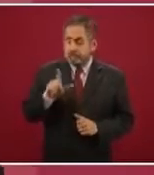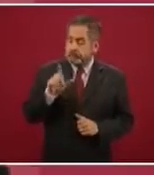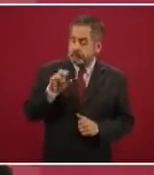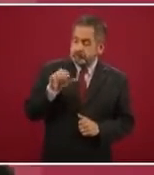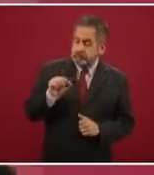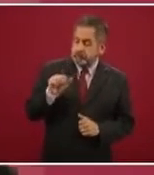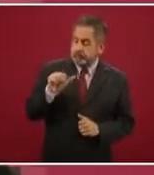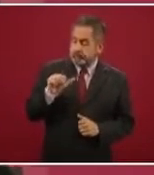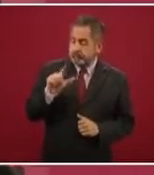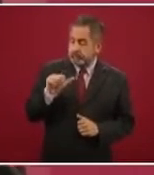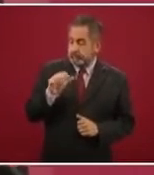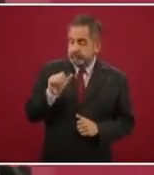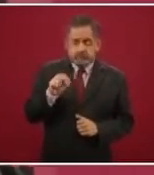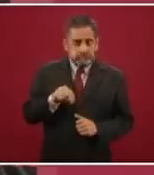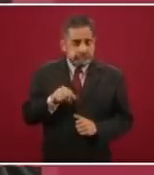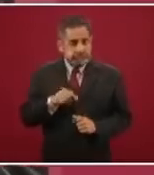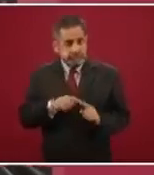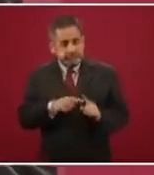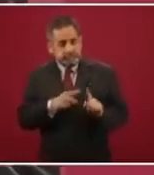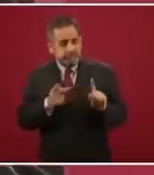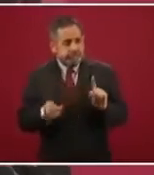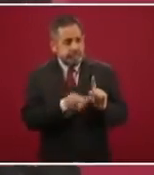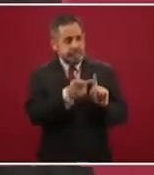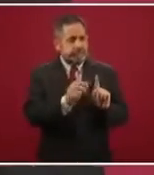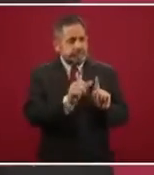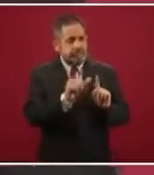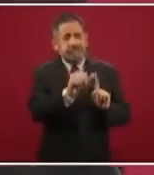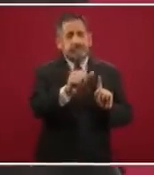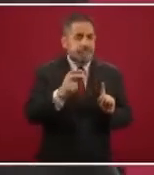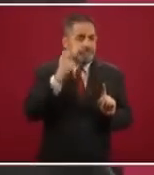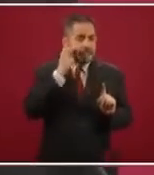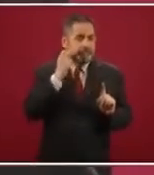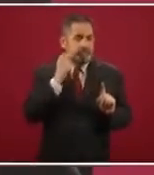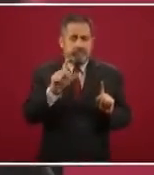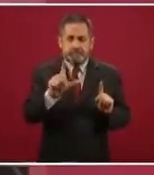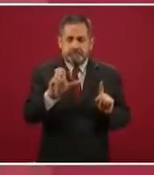fuerte a Leona Vicario